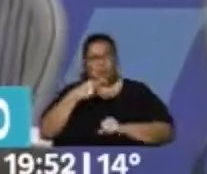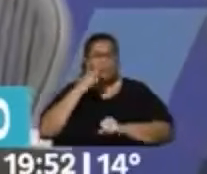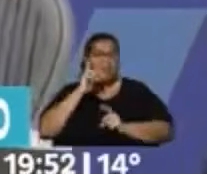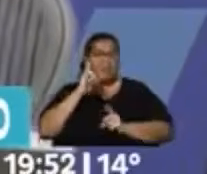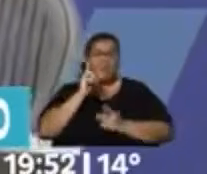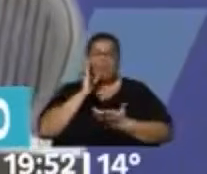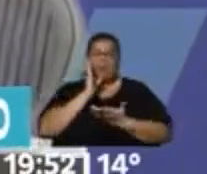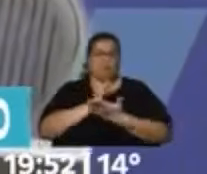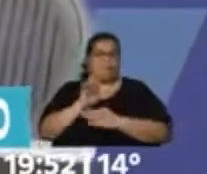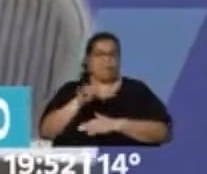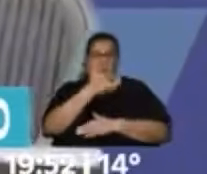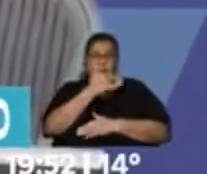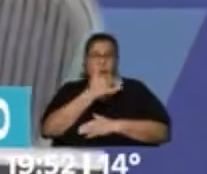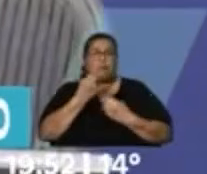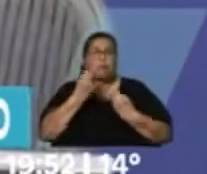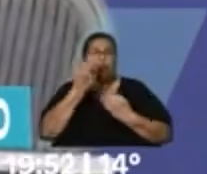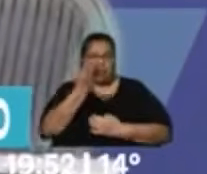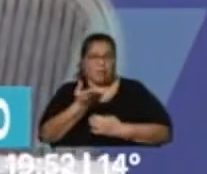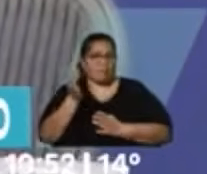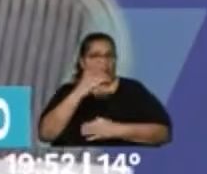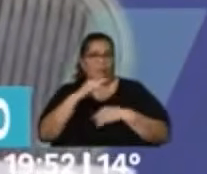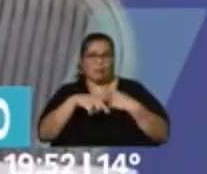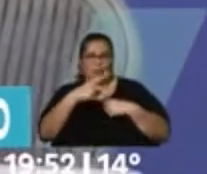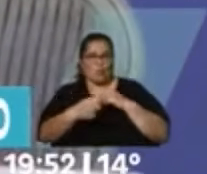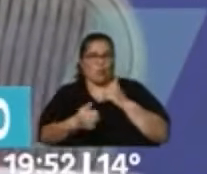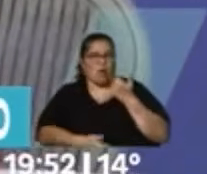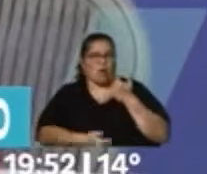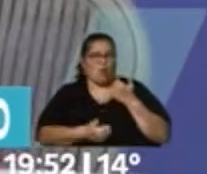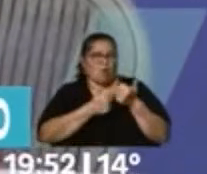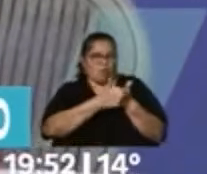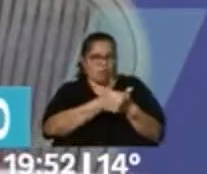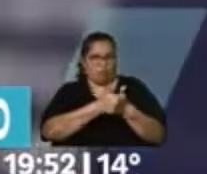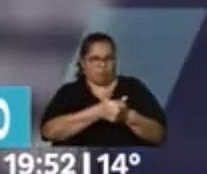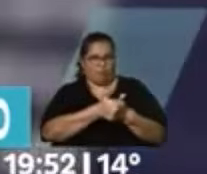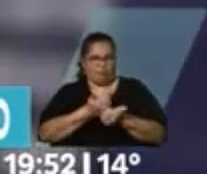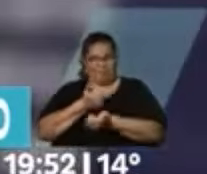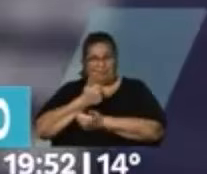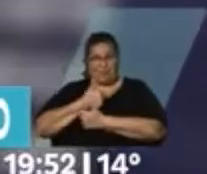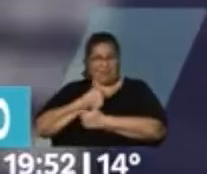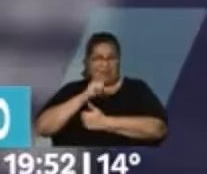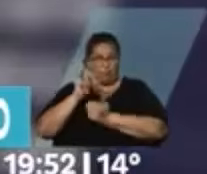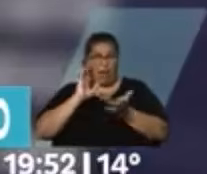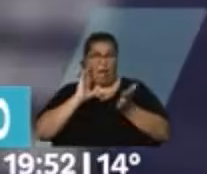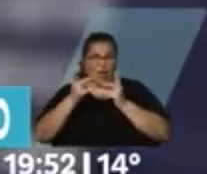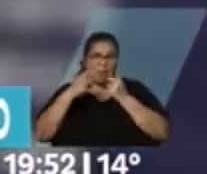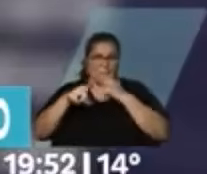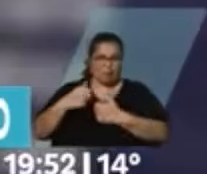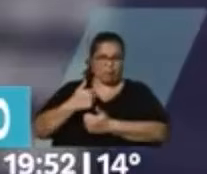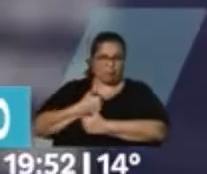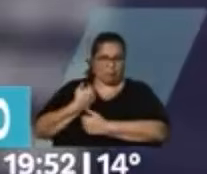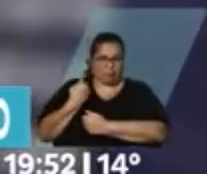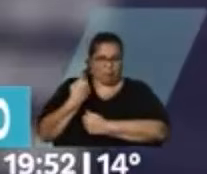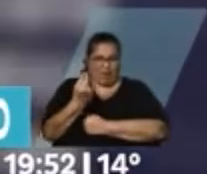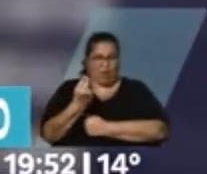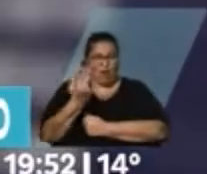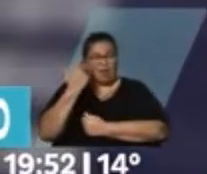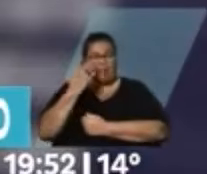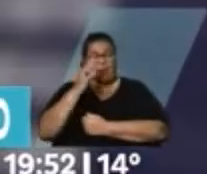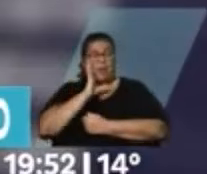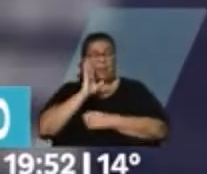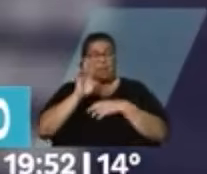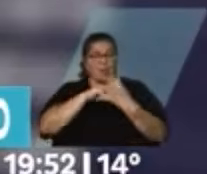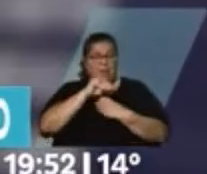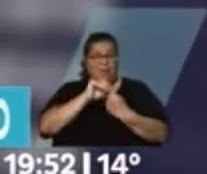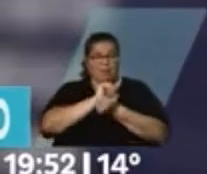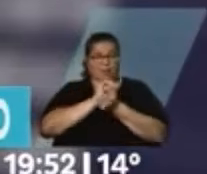de la designación de Figueredo en el Comando General del Ejército como reservista incorporada. Recordemos que la semana pasada, mediante un comunicado, madres y familiares de